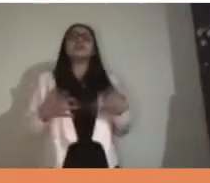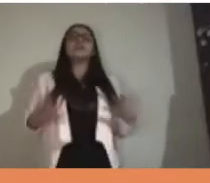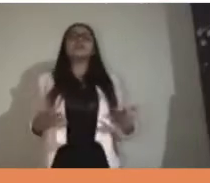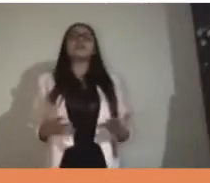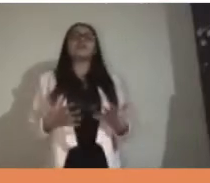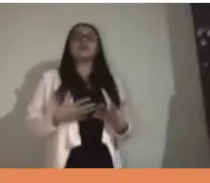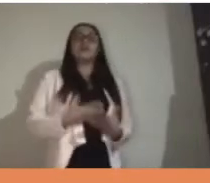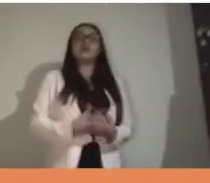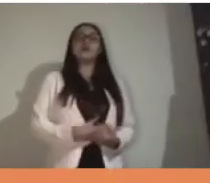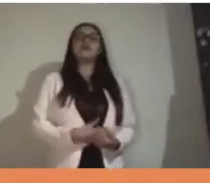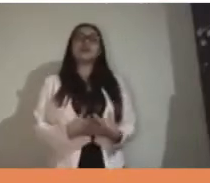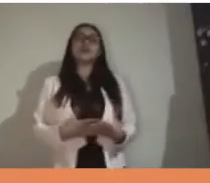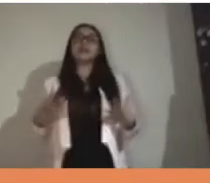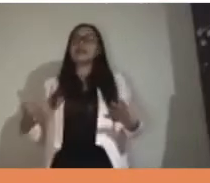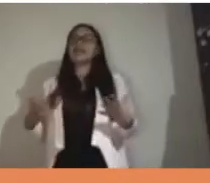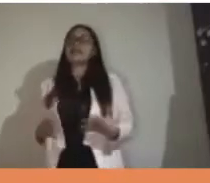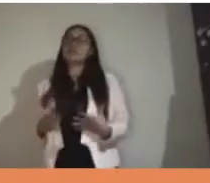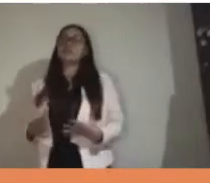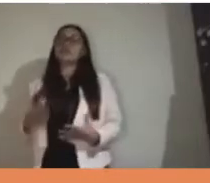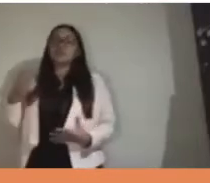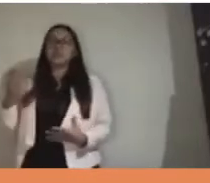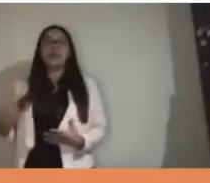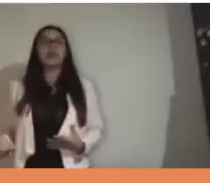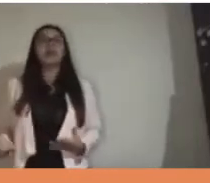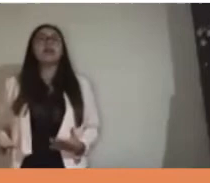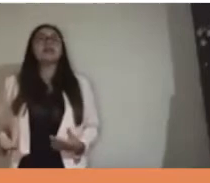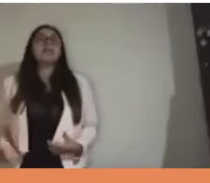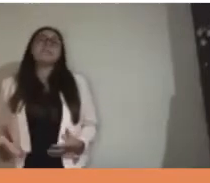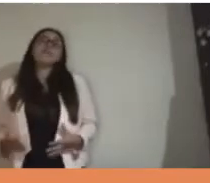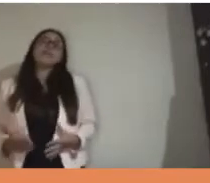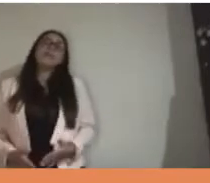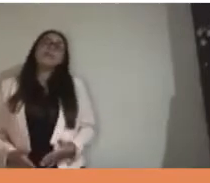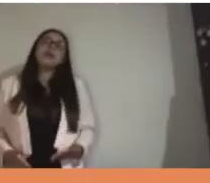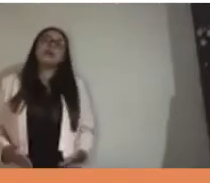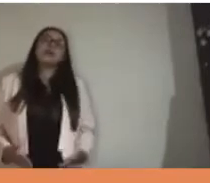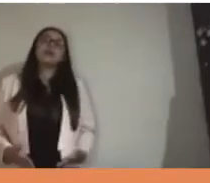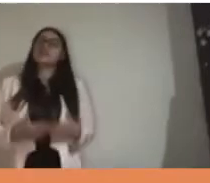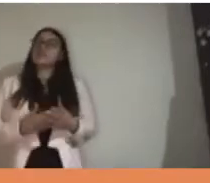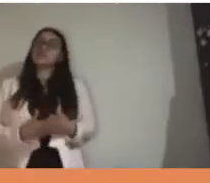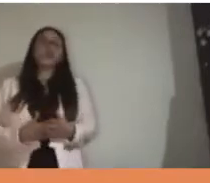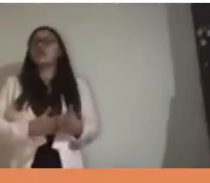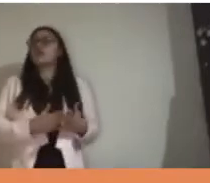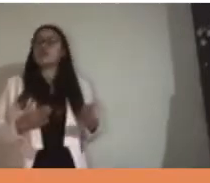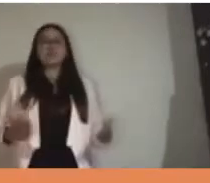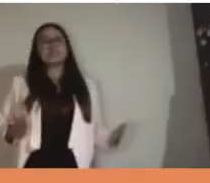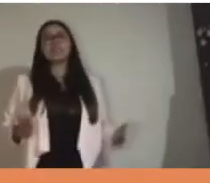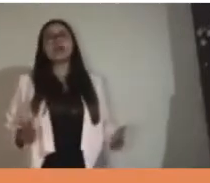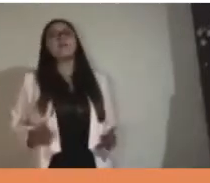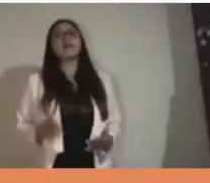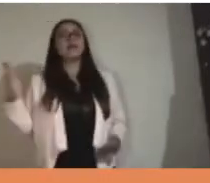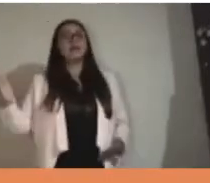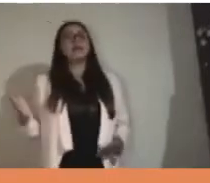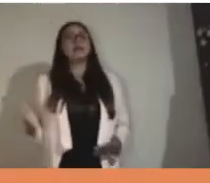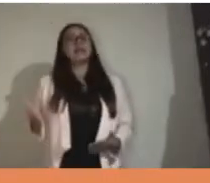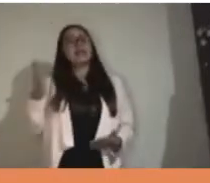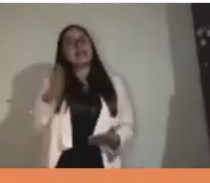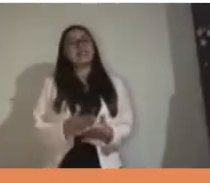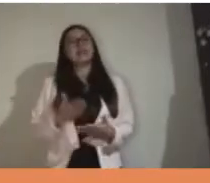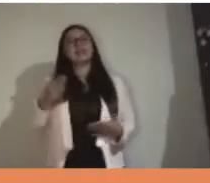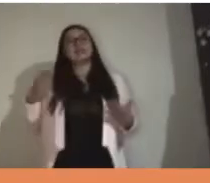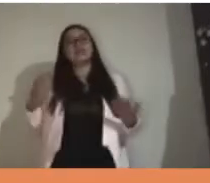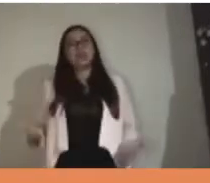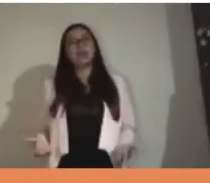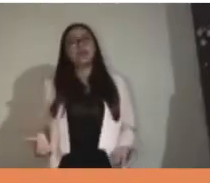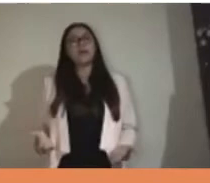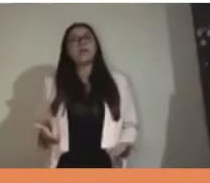que identificó subgrupos que requieren atención especial. Sin embargo, este estudio no fue diseñado para evaluar el